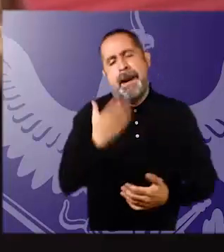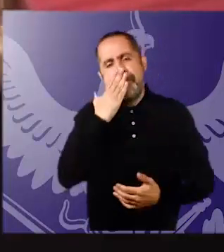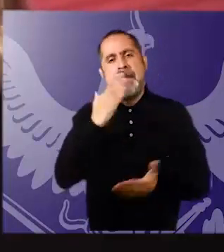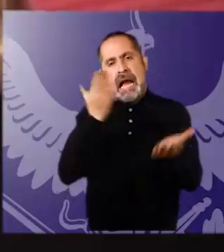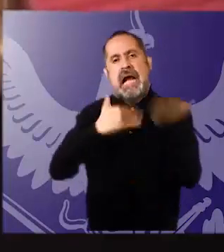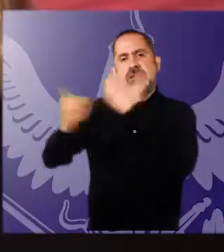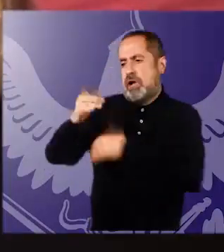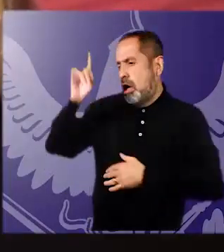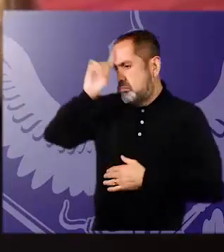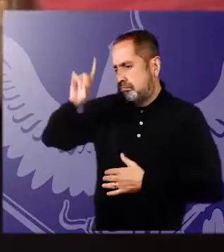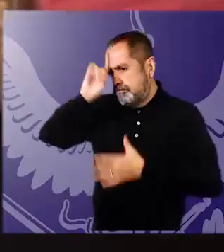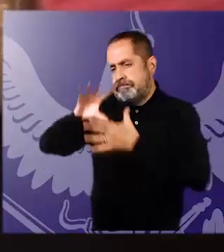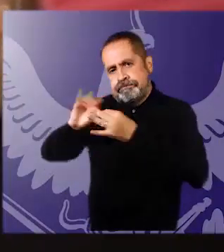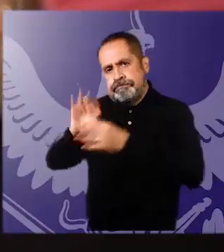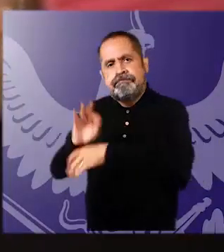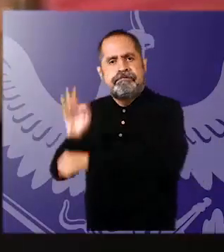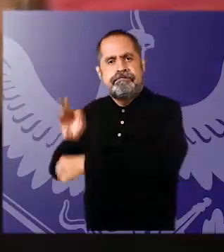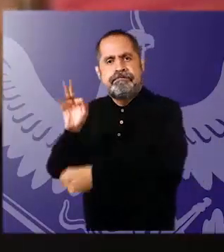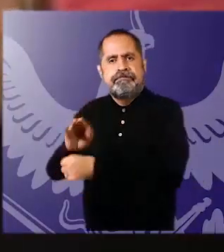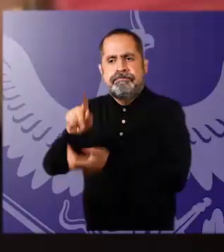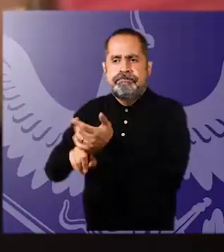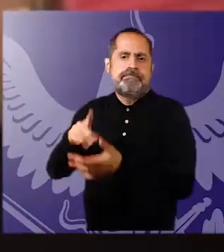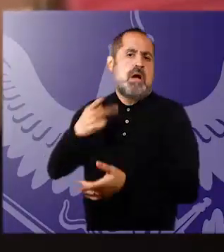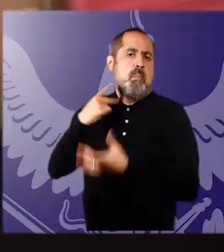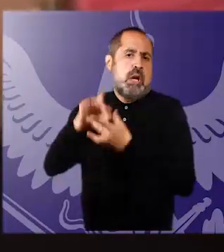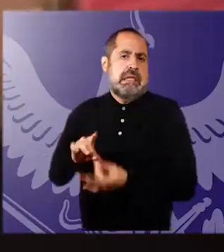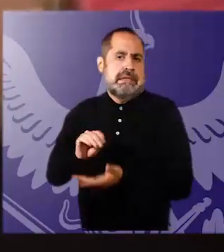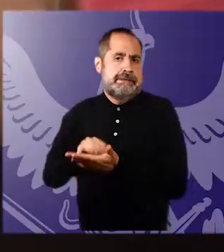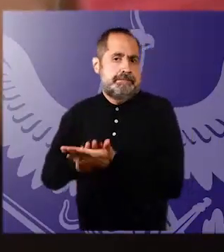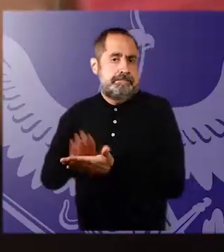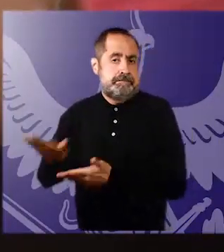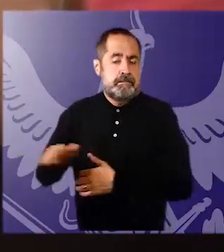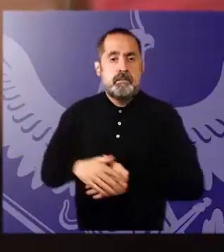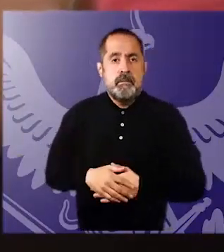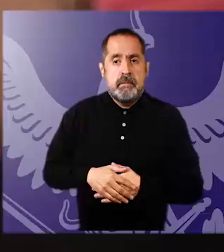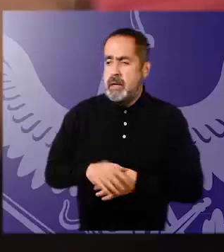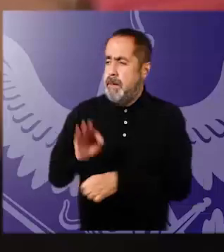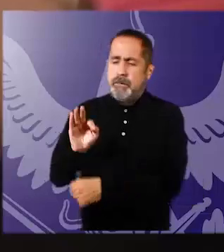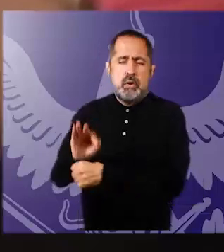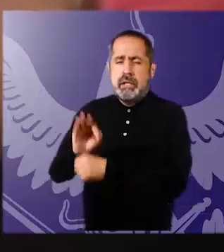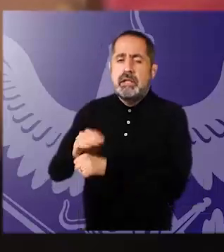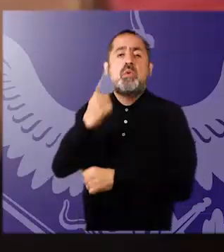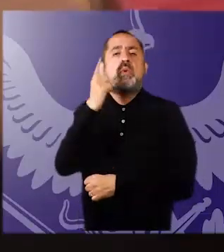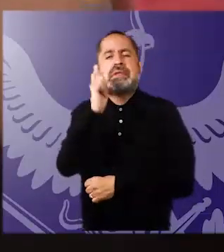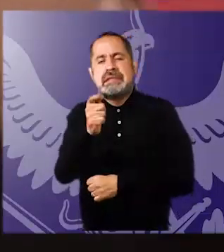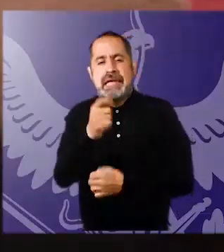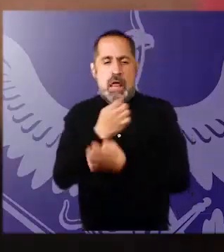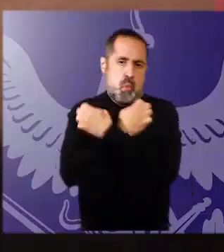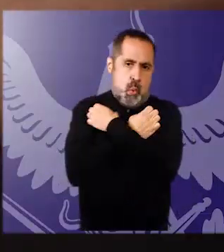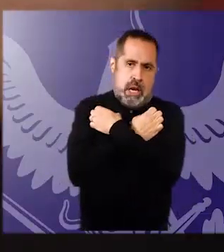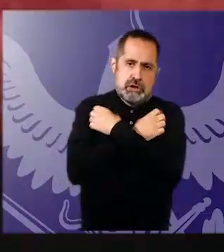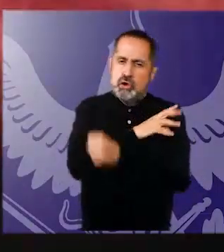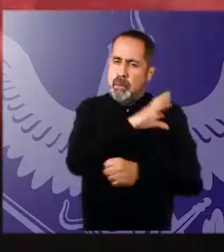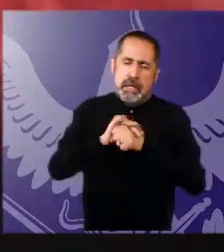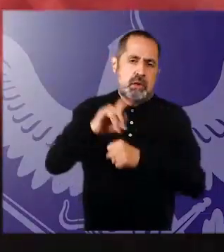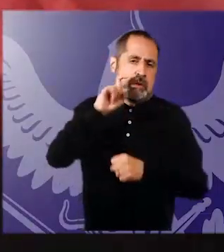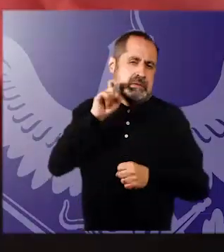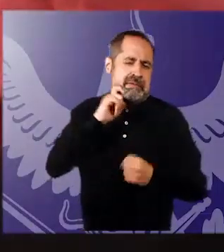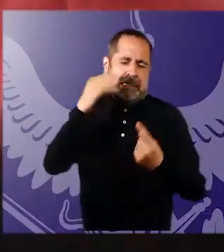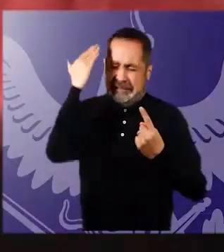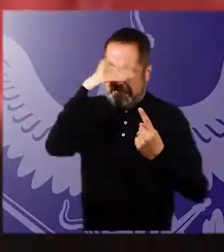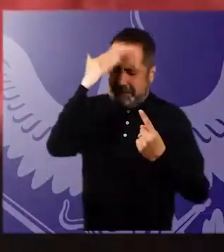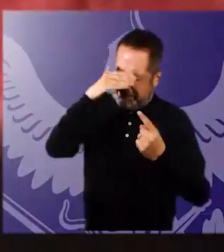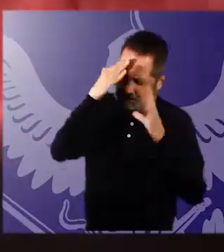redundan en éxito en cualquier tipo de política. Los factores de protección son siempre la educación integral